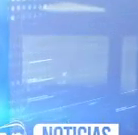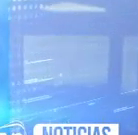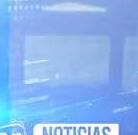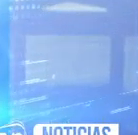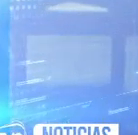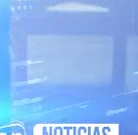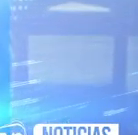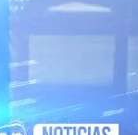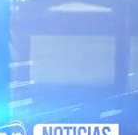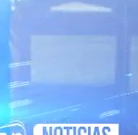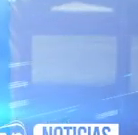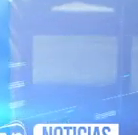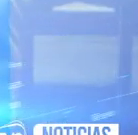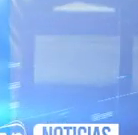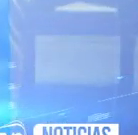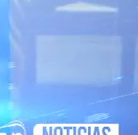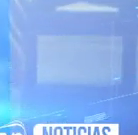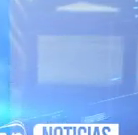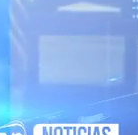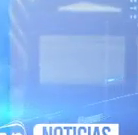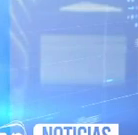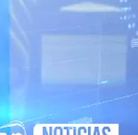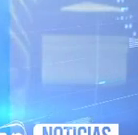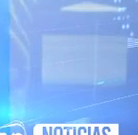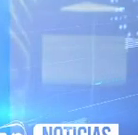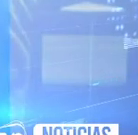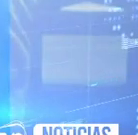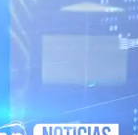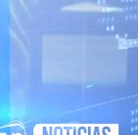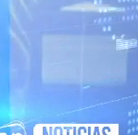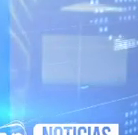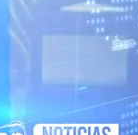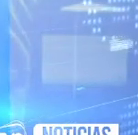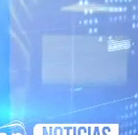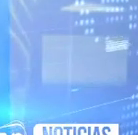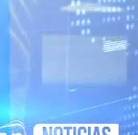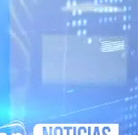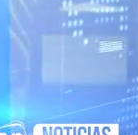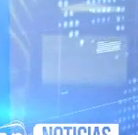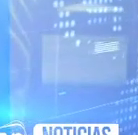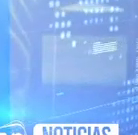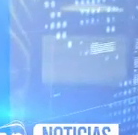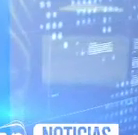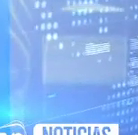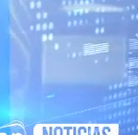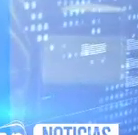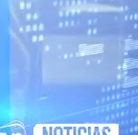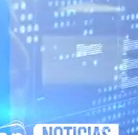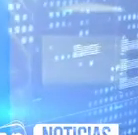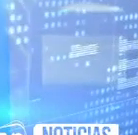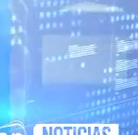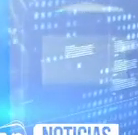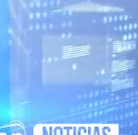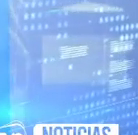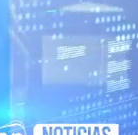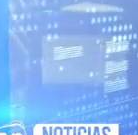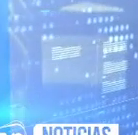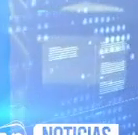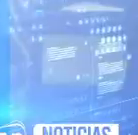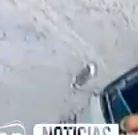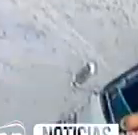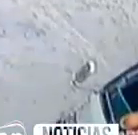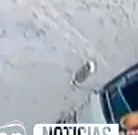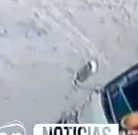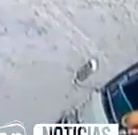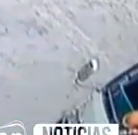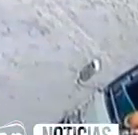por secuestros exprés y extorsivos en el país. Guayas y Guayaquil cargan el